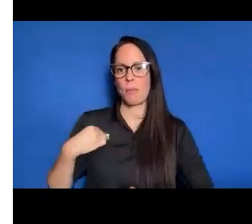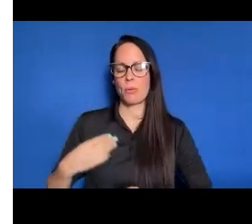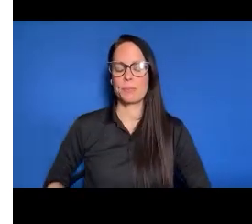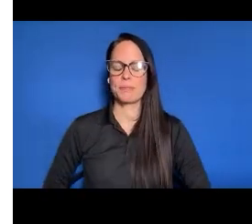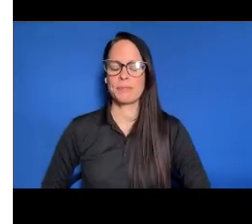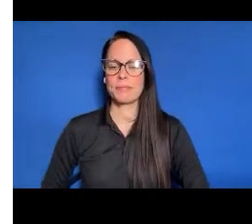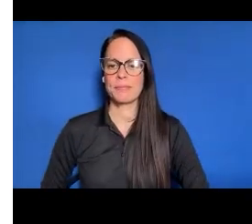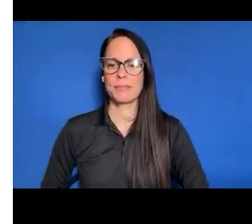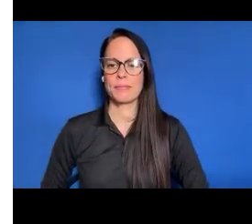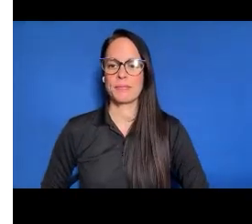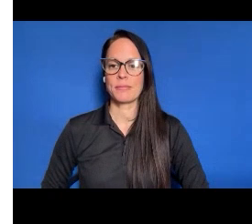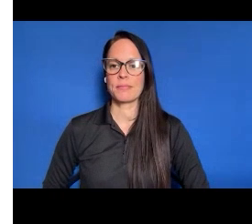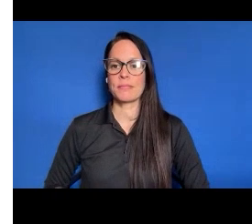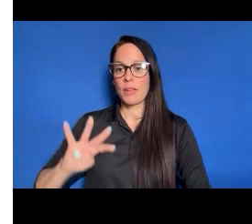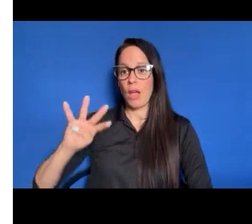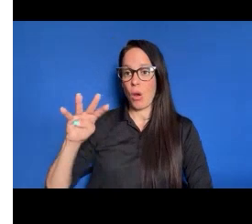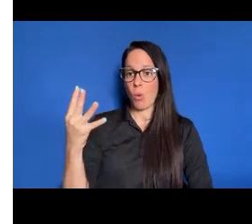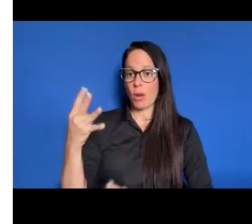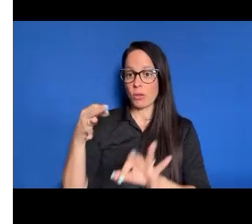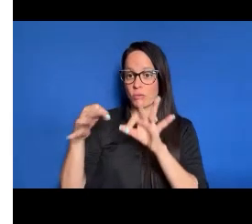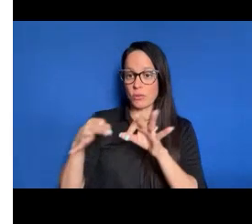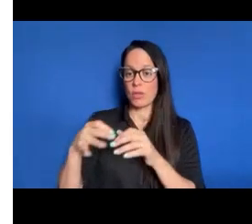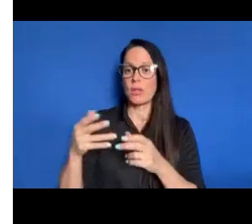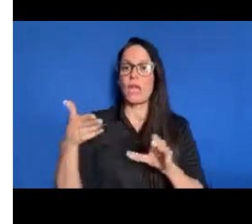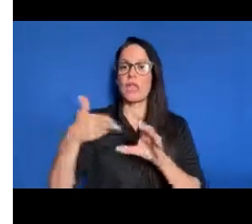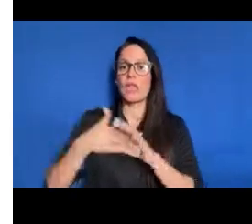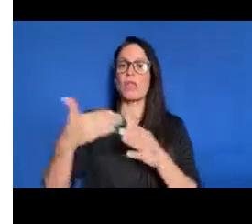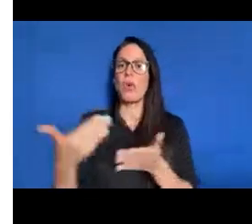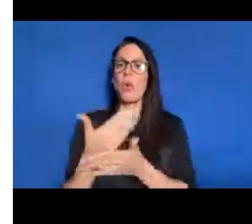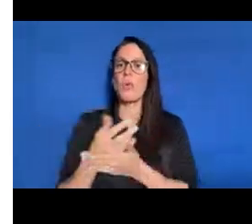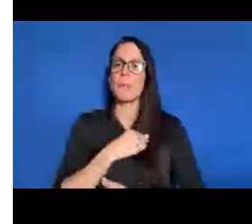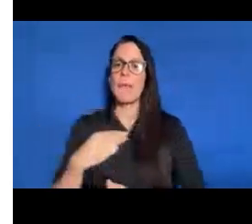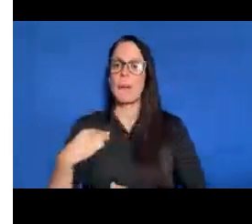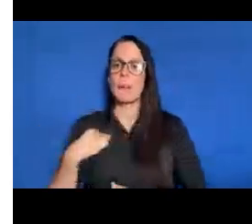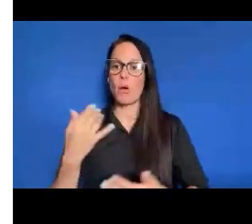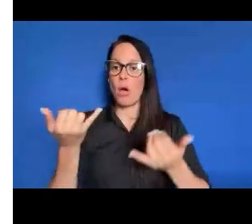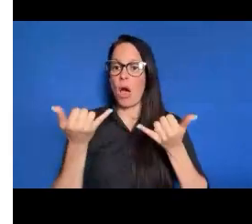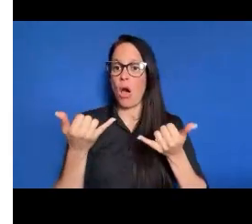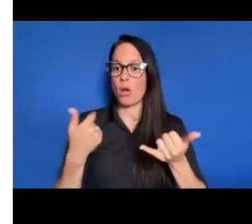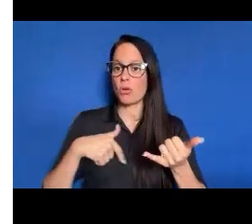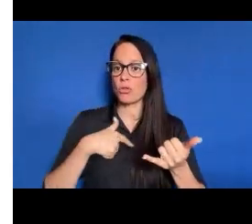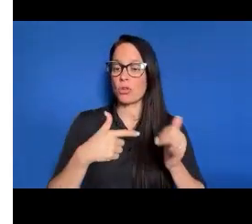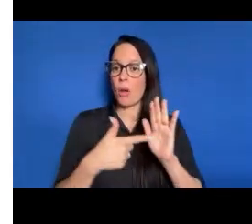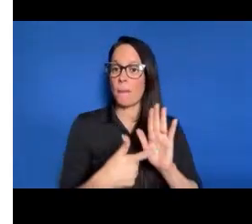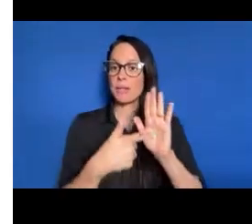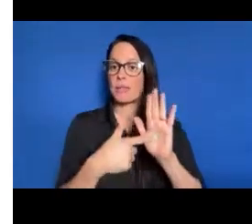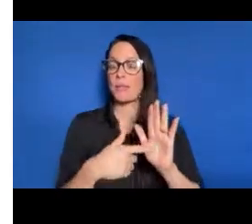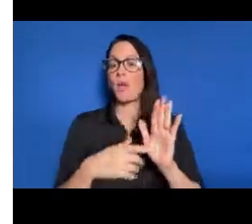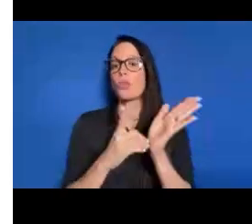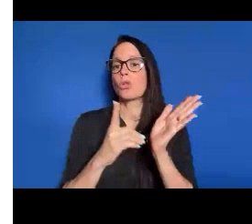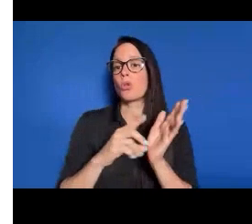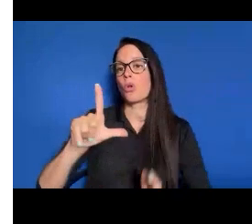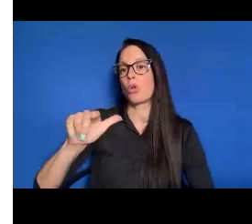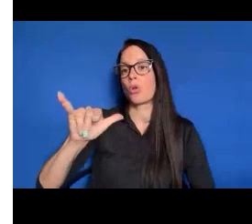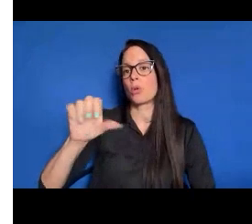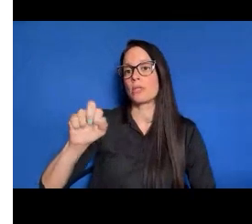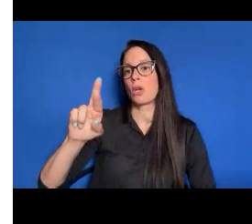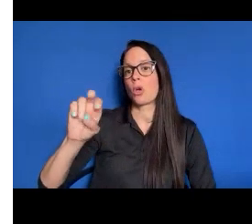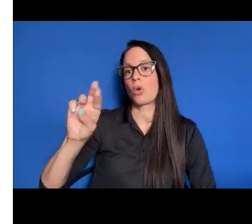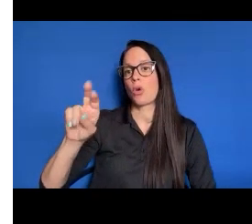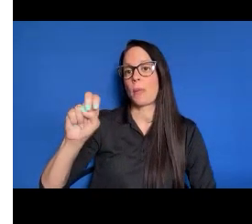Como cuarto punto tenemos la integración de nuevos miembros al comité. Tenemos a la presentación del doctor Luis Román Badenas, la presentación de la señora